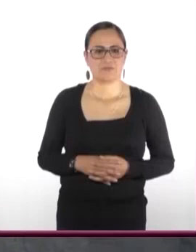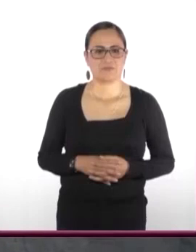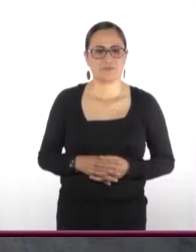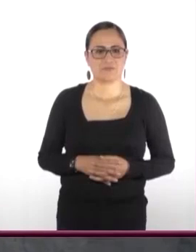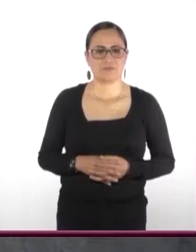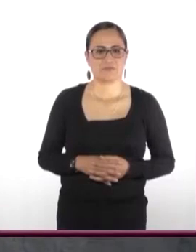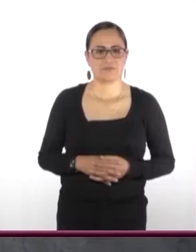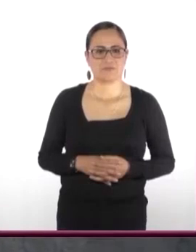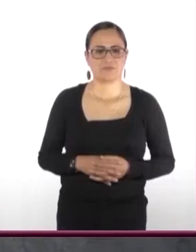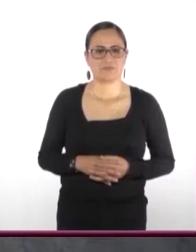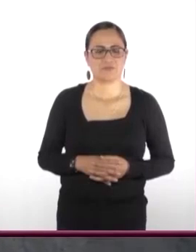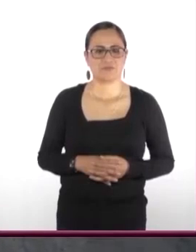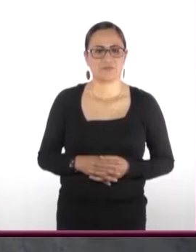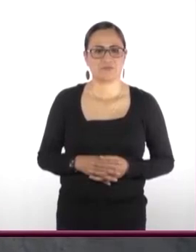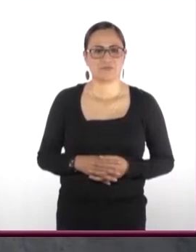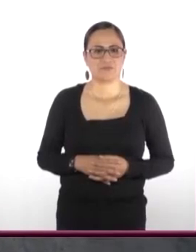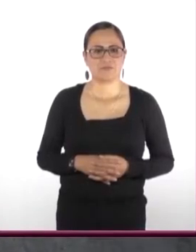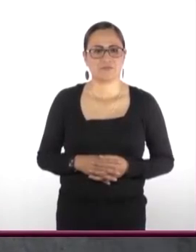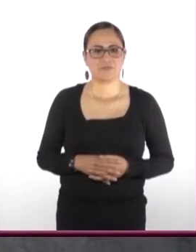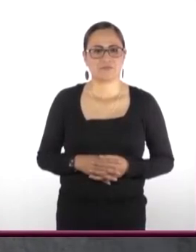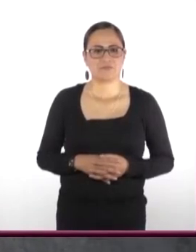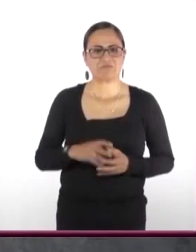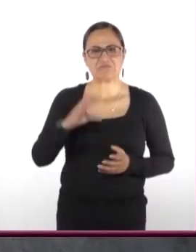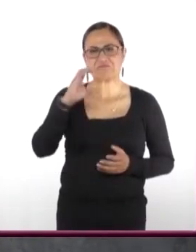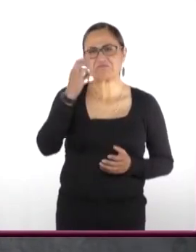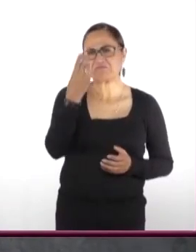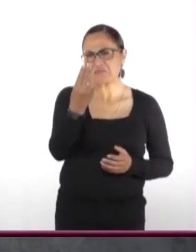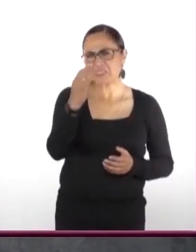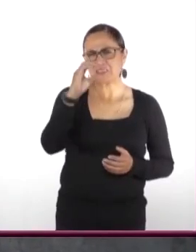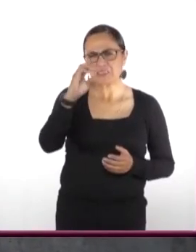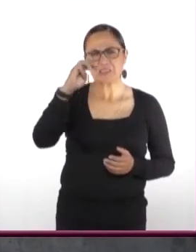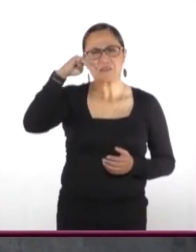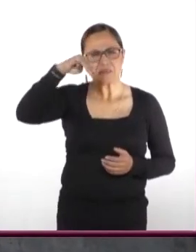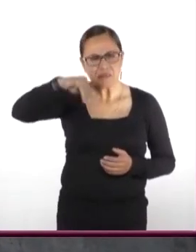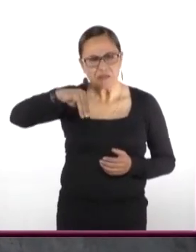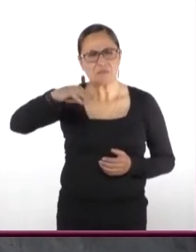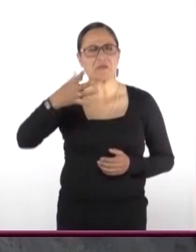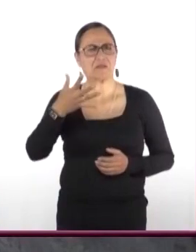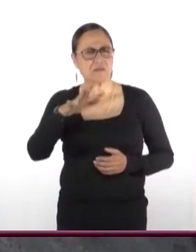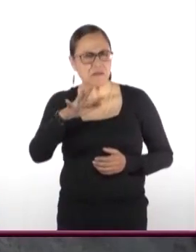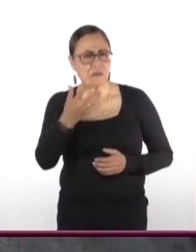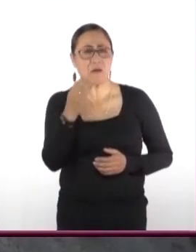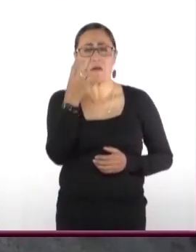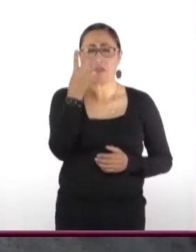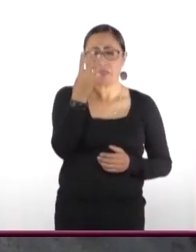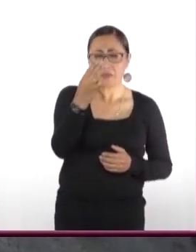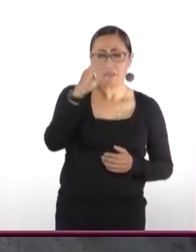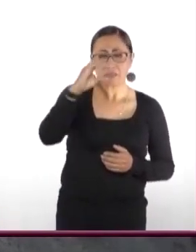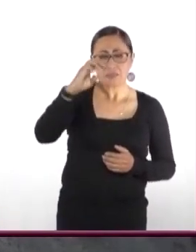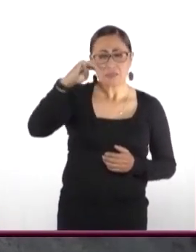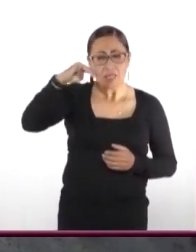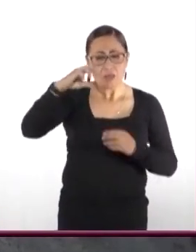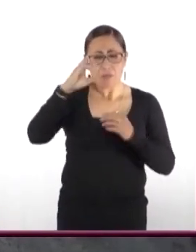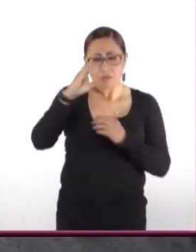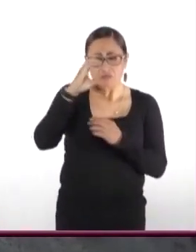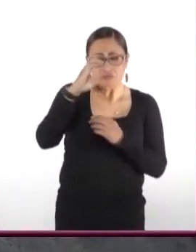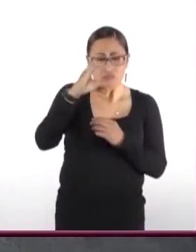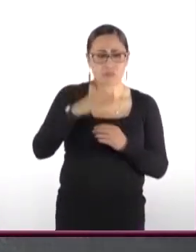Ahí está. Ahí. Así como 3 centímetros. 3 centímetros. 3